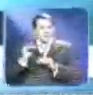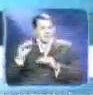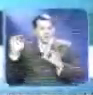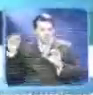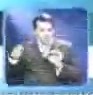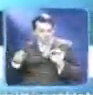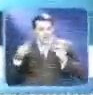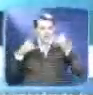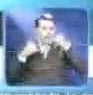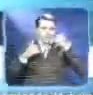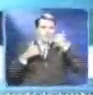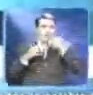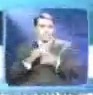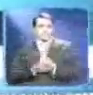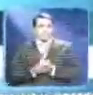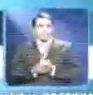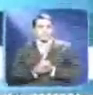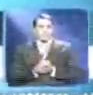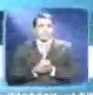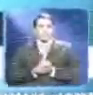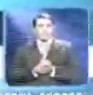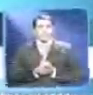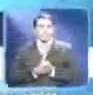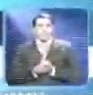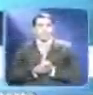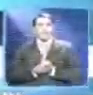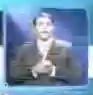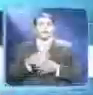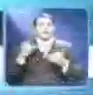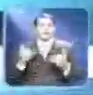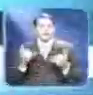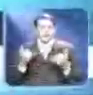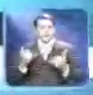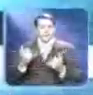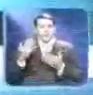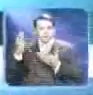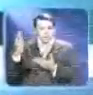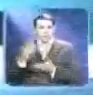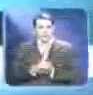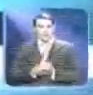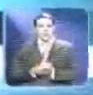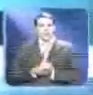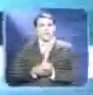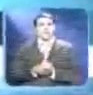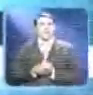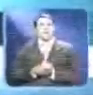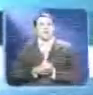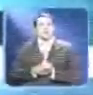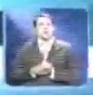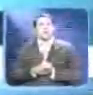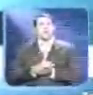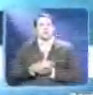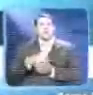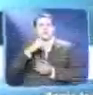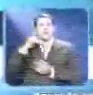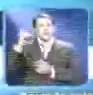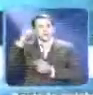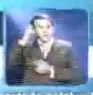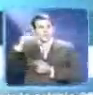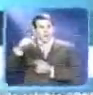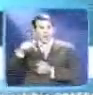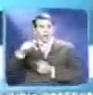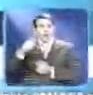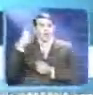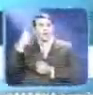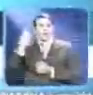con él y acérquese el teléfono. Ok, sí, ahora sí. Sí, adelante. Sí, bueno, efectivamente el día de hoy había